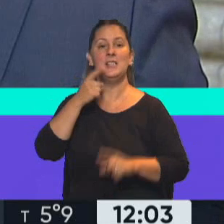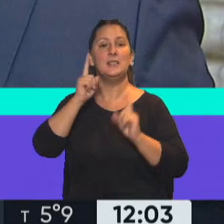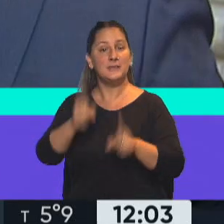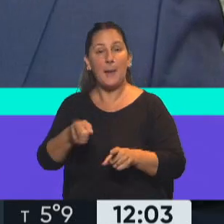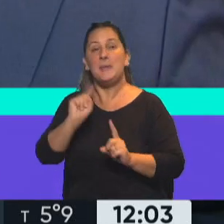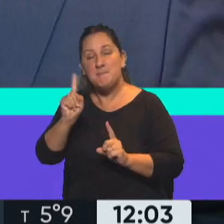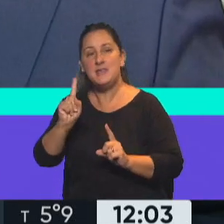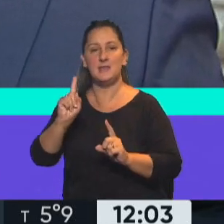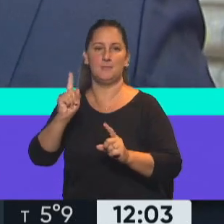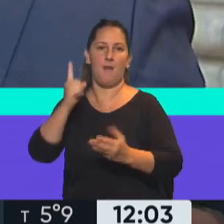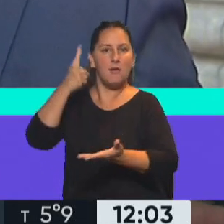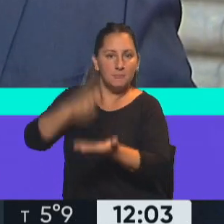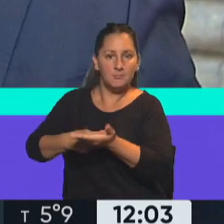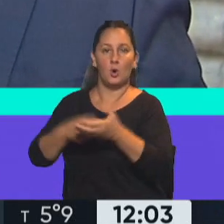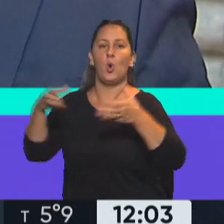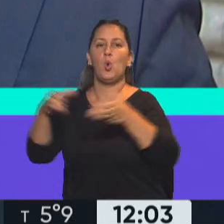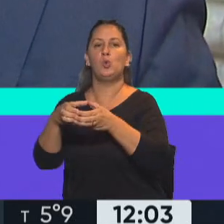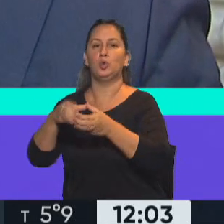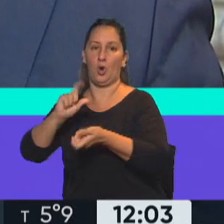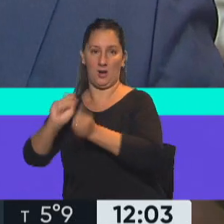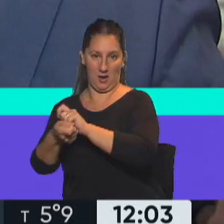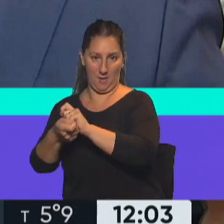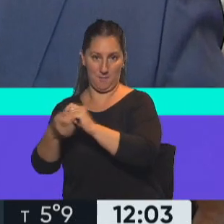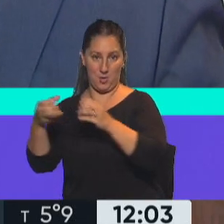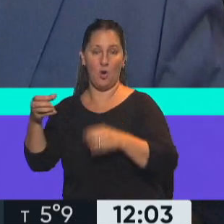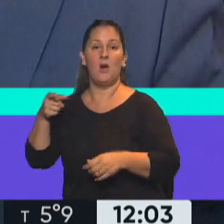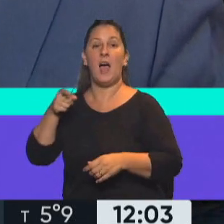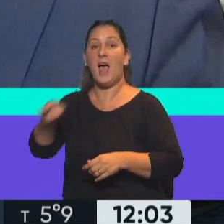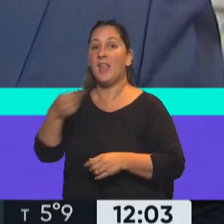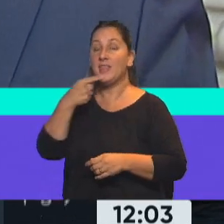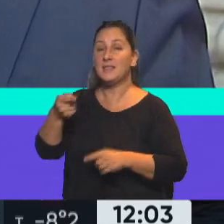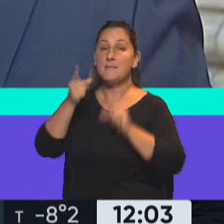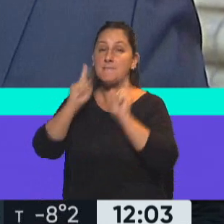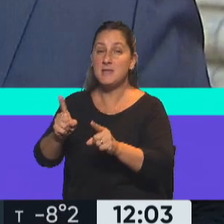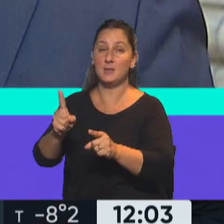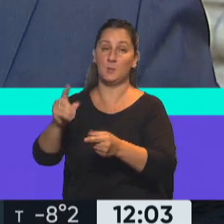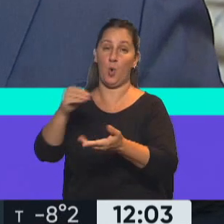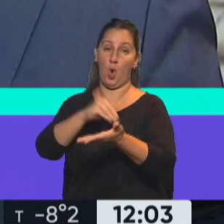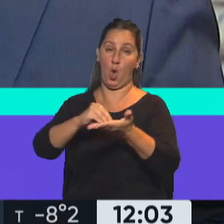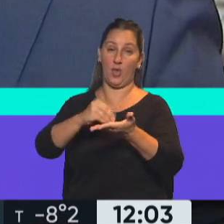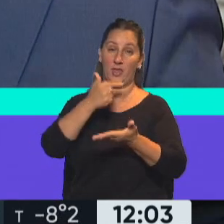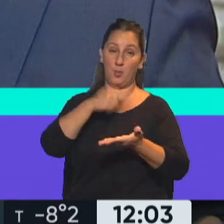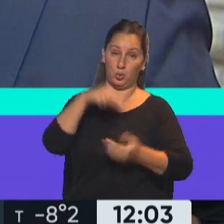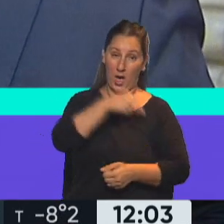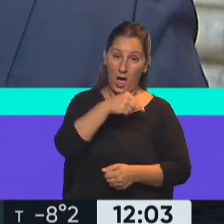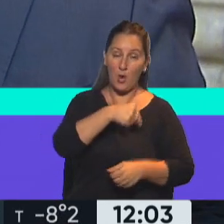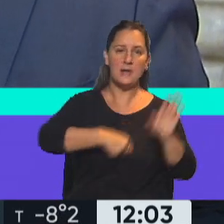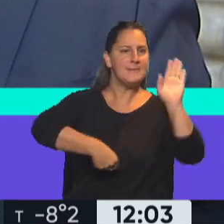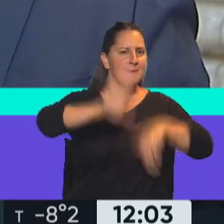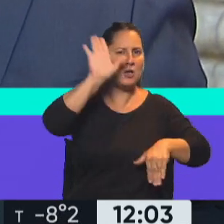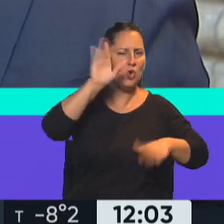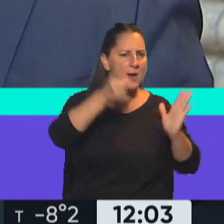que va a tener que tomar el bloque de Juntos por el Cambio, donde aseguran que, como ocurrió en la Cámara de Diputados, una amplia